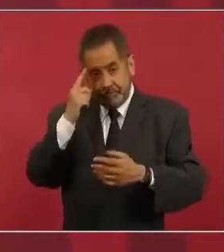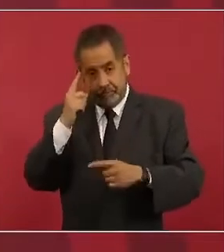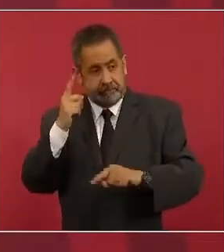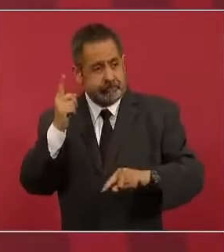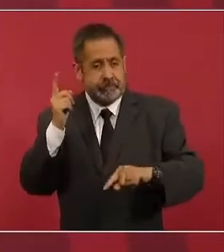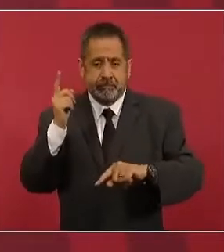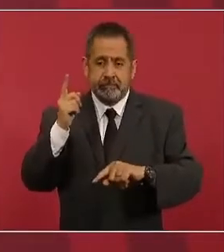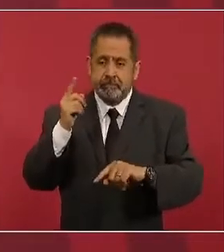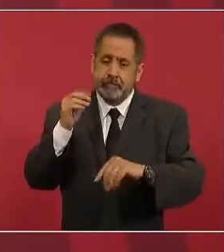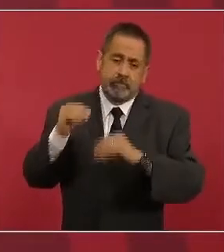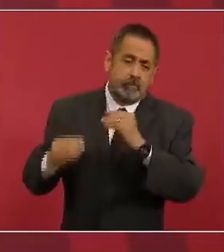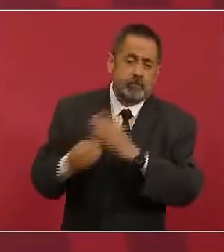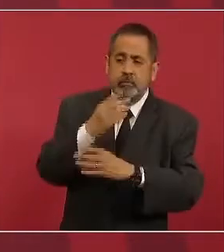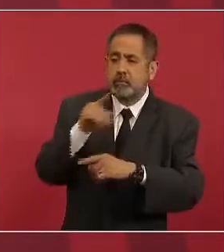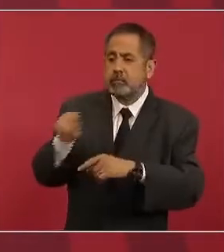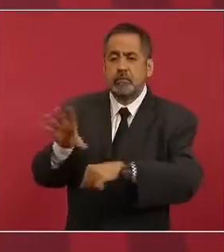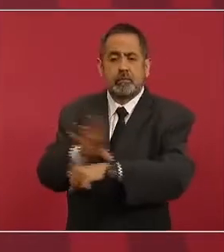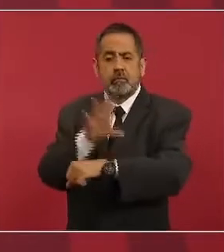energías sucias.